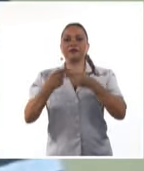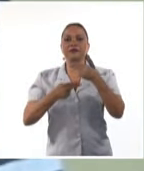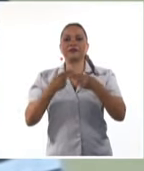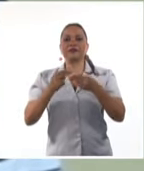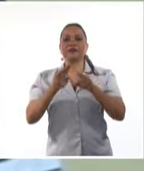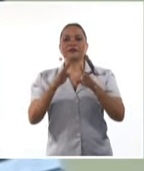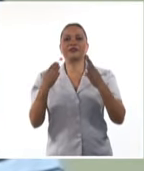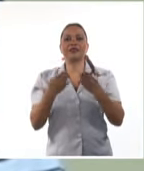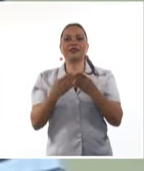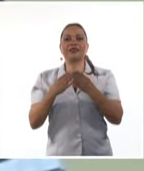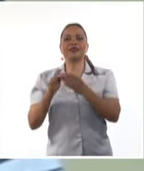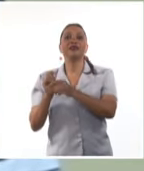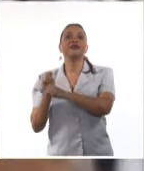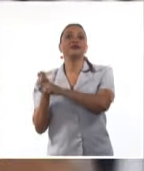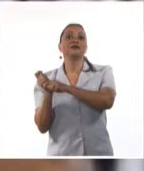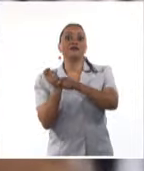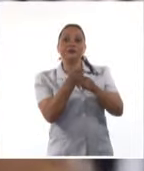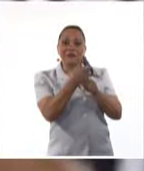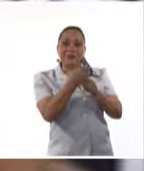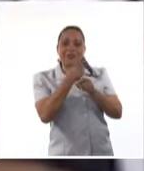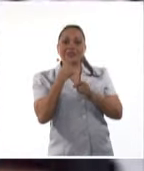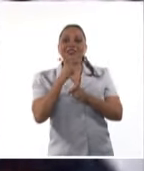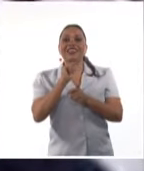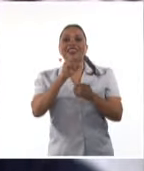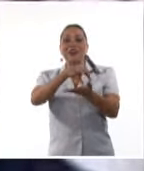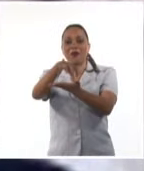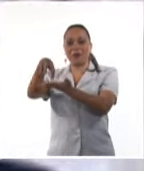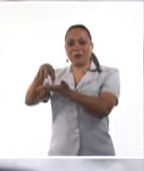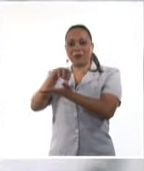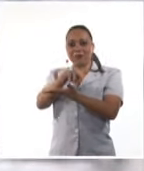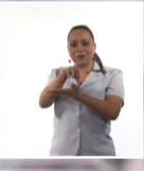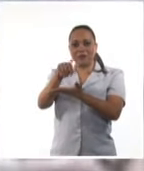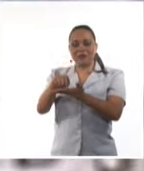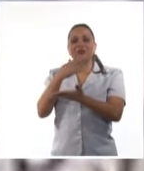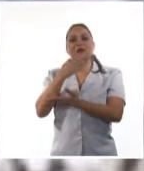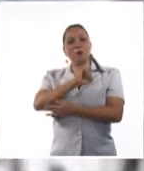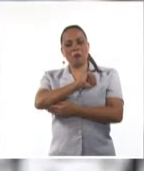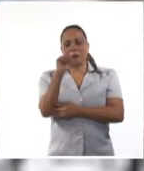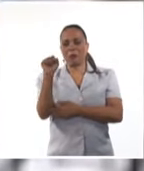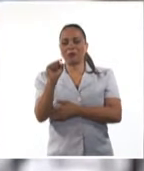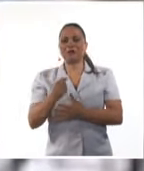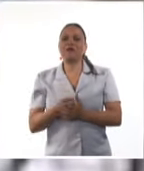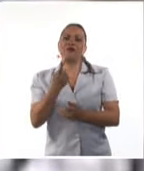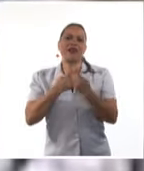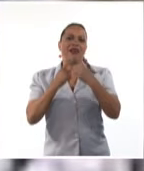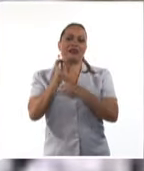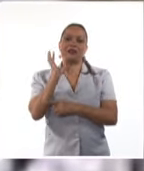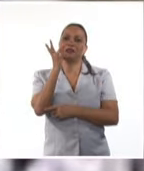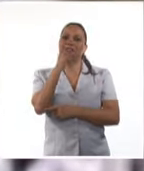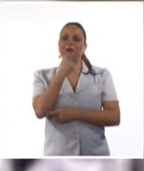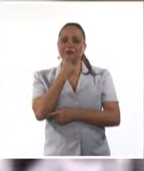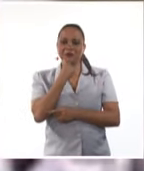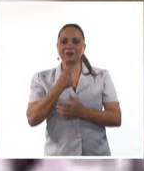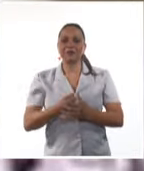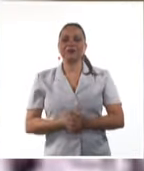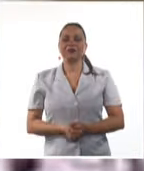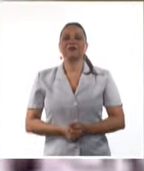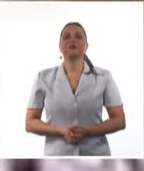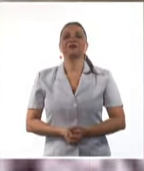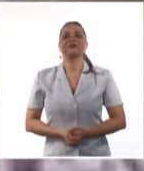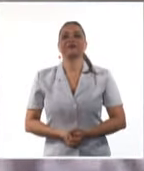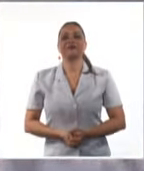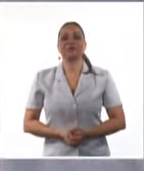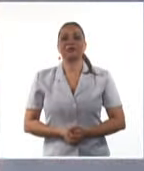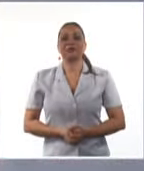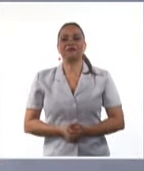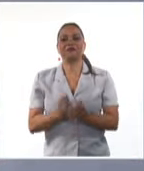un pelotero que juega posición. Bueno, el Salón de la Fama sería una cosa muy bonita. Si yo llego al Salón de la Fama,